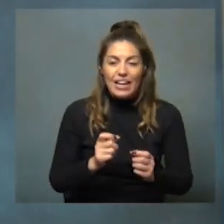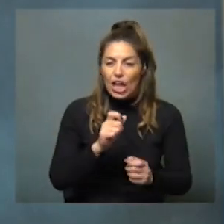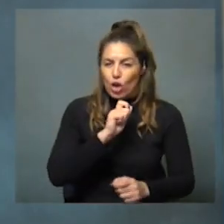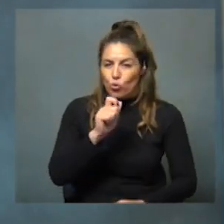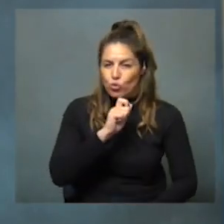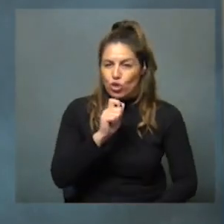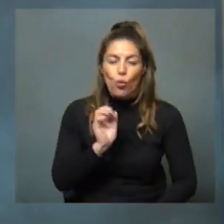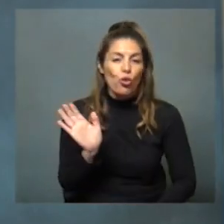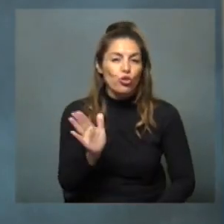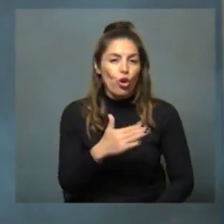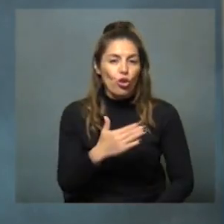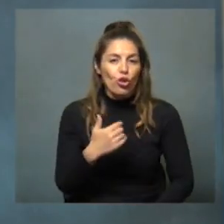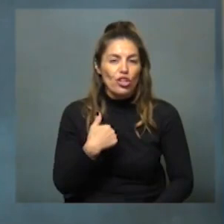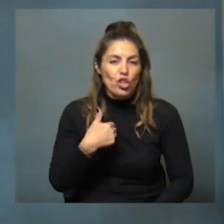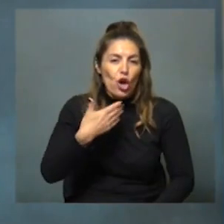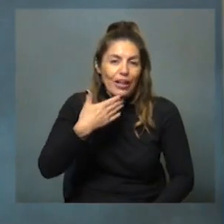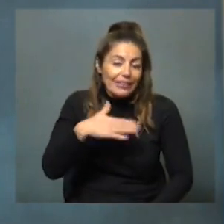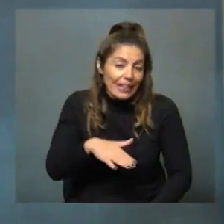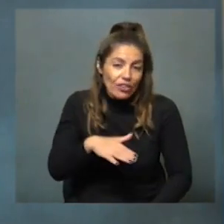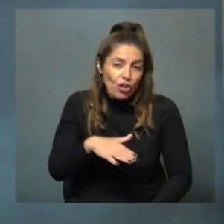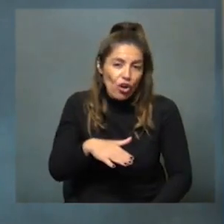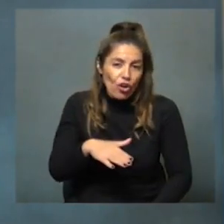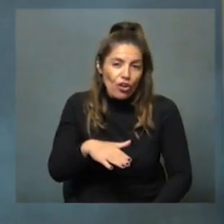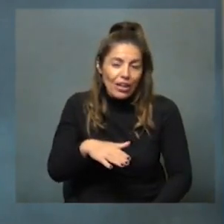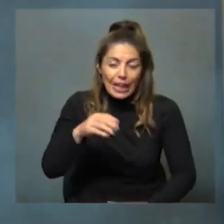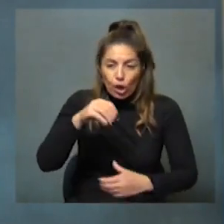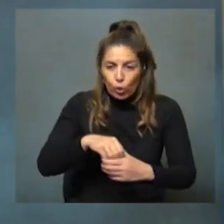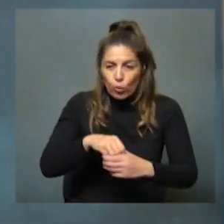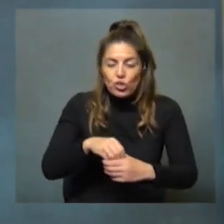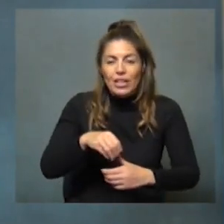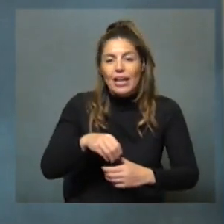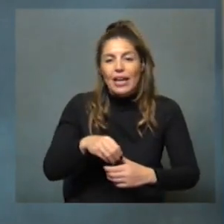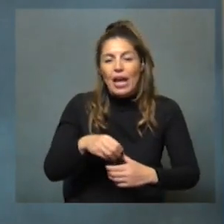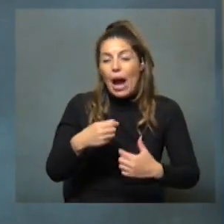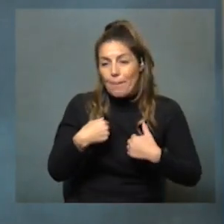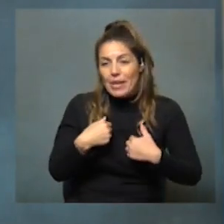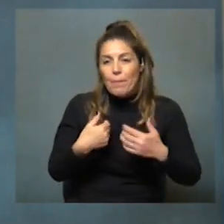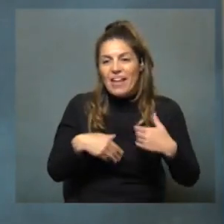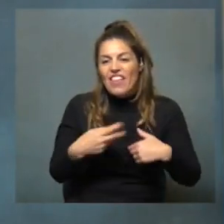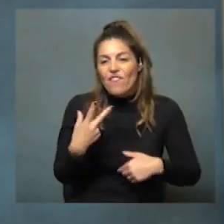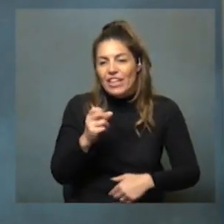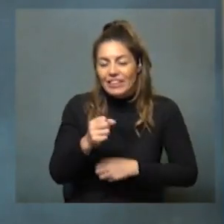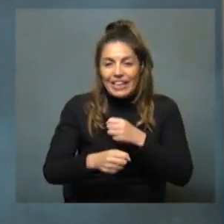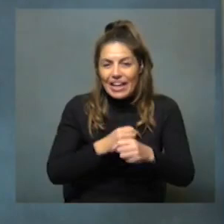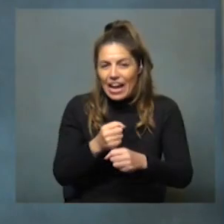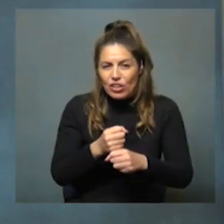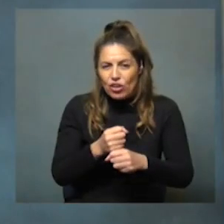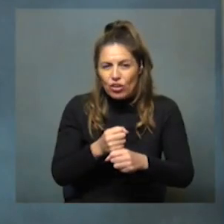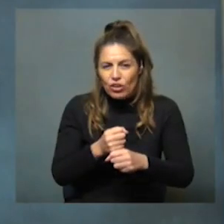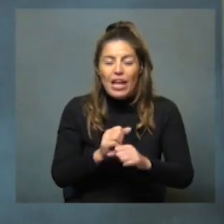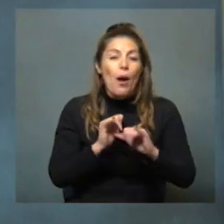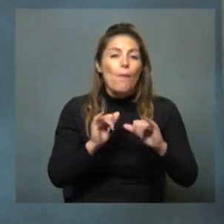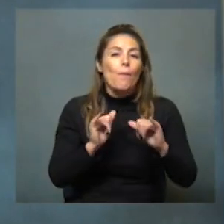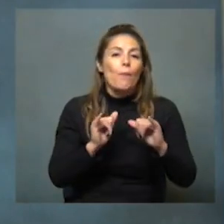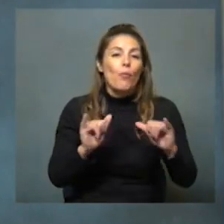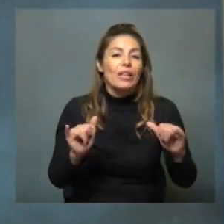todo lo que yo entiendo que convoca a la milonga o que me convocó a mí durante más de 20 años, hace que publiqué mi primer disco